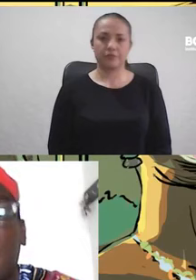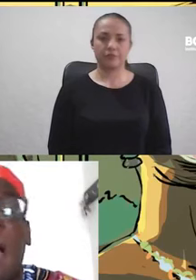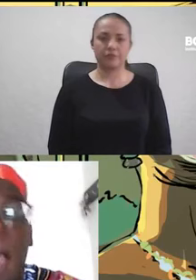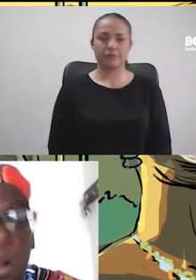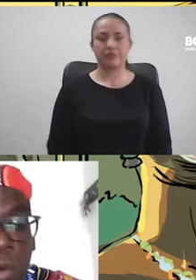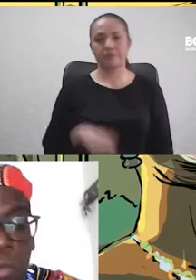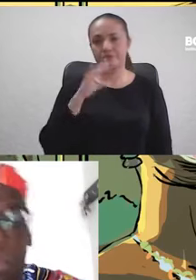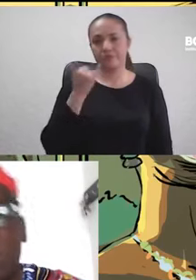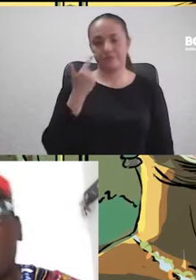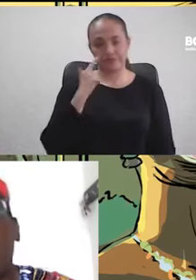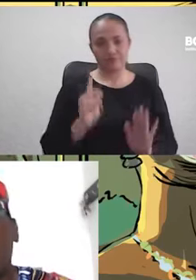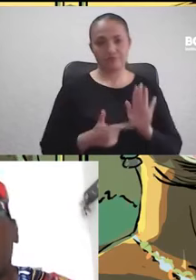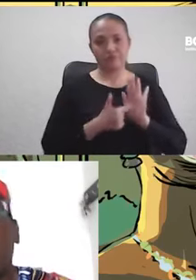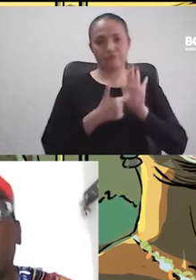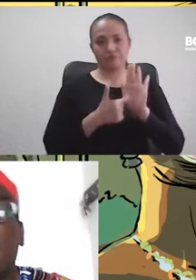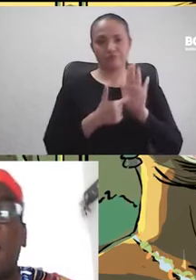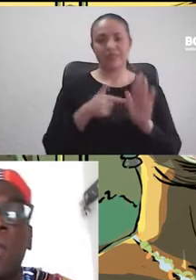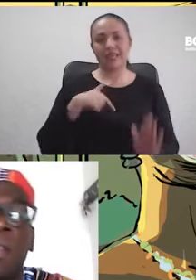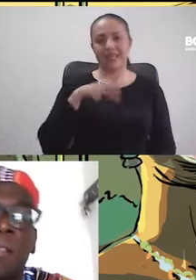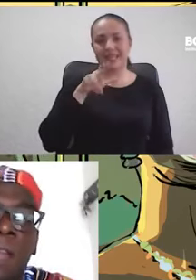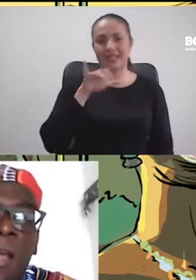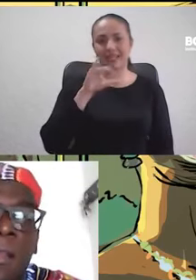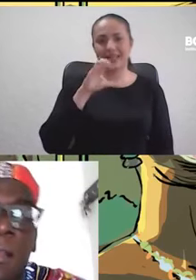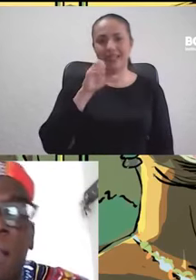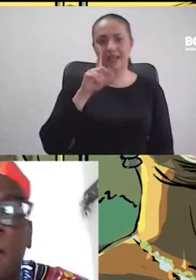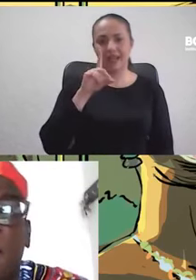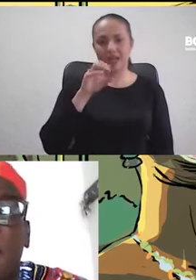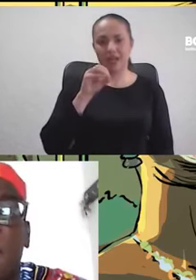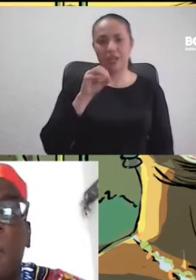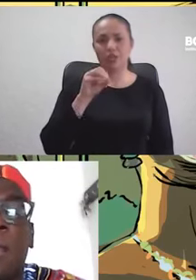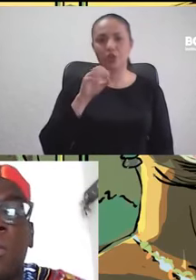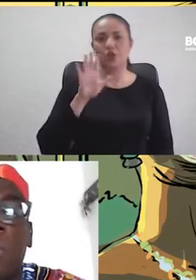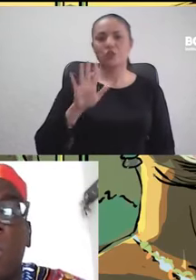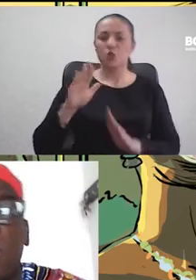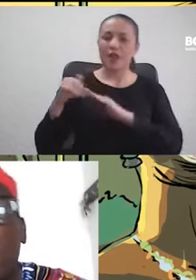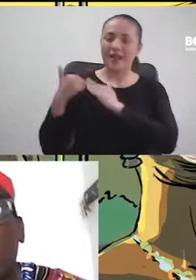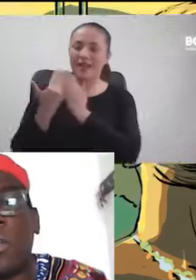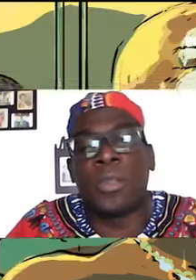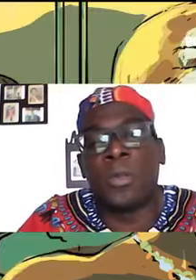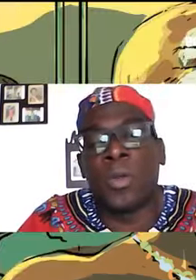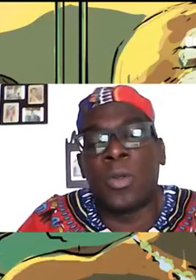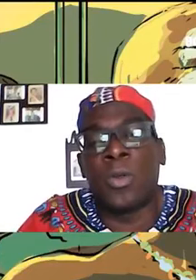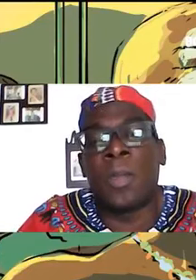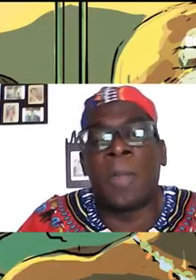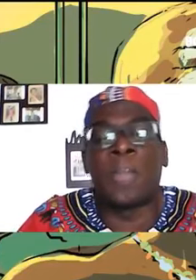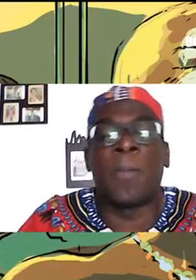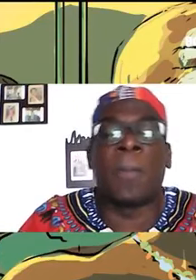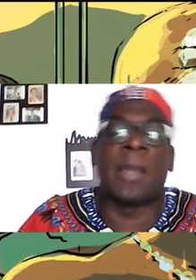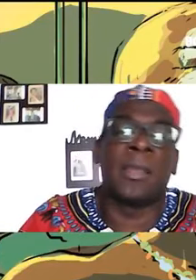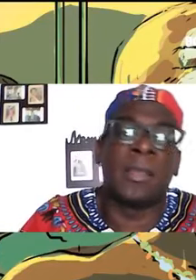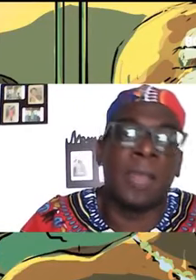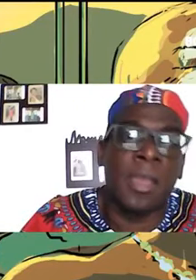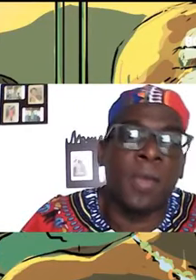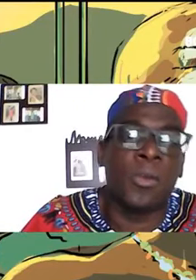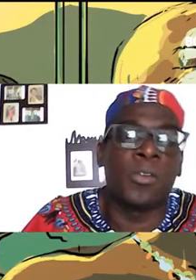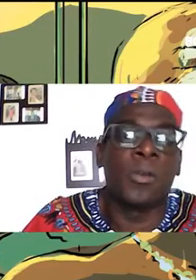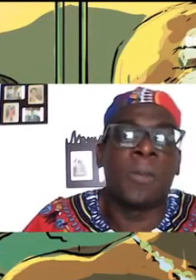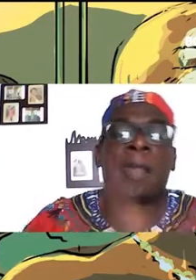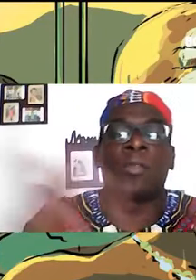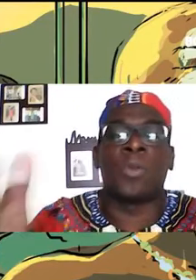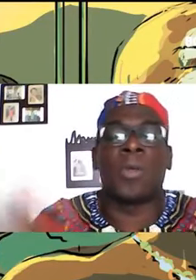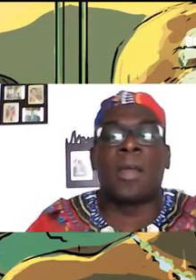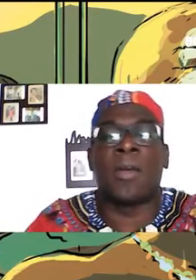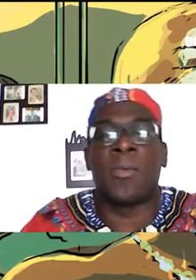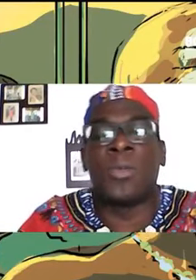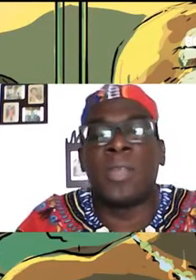Palengue, Jarocho. Buenas tardes para todos y todos los hermanos palenqueros,